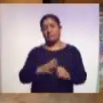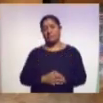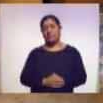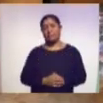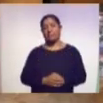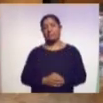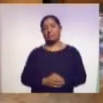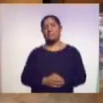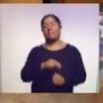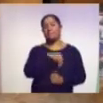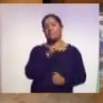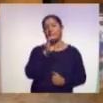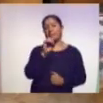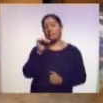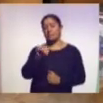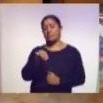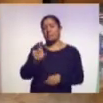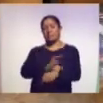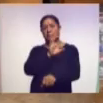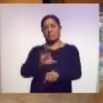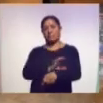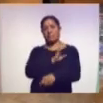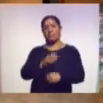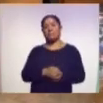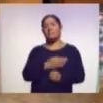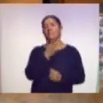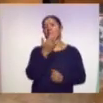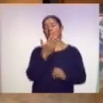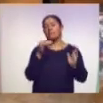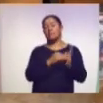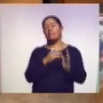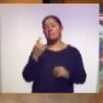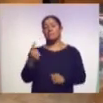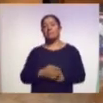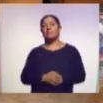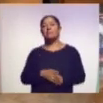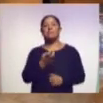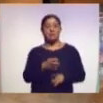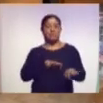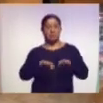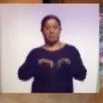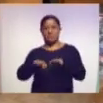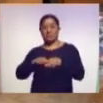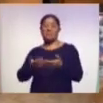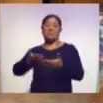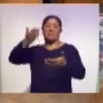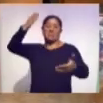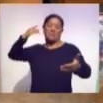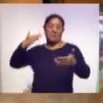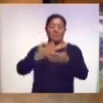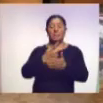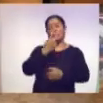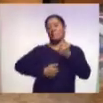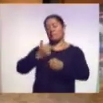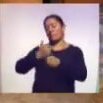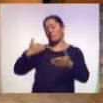la norma de energética, la 50.001. Sí, es un trabajo que se viene realizando a lo largo del año y